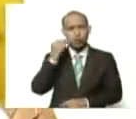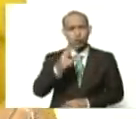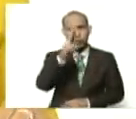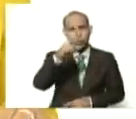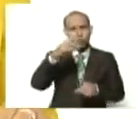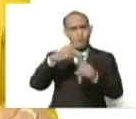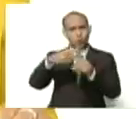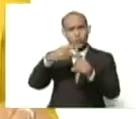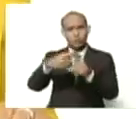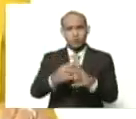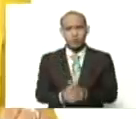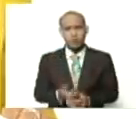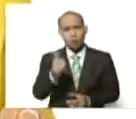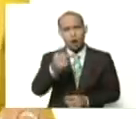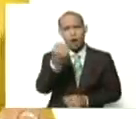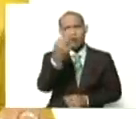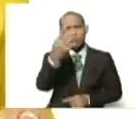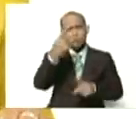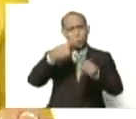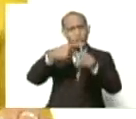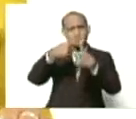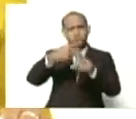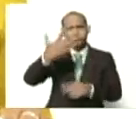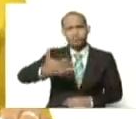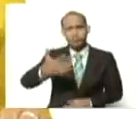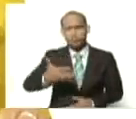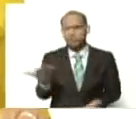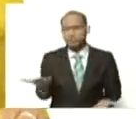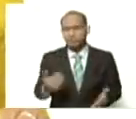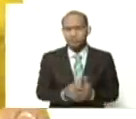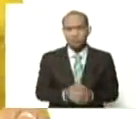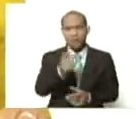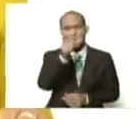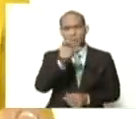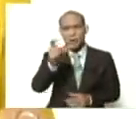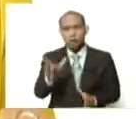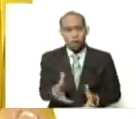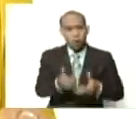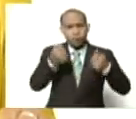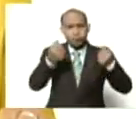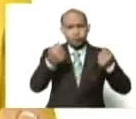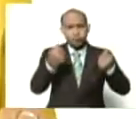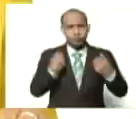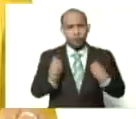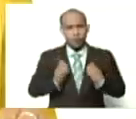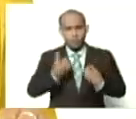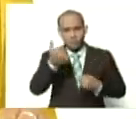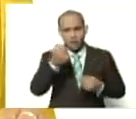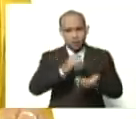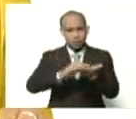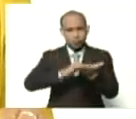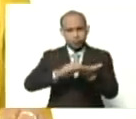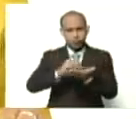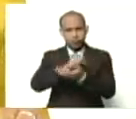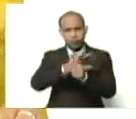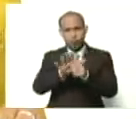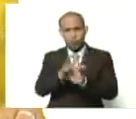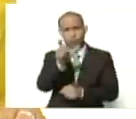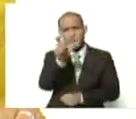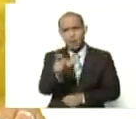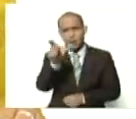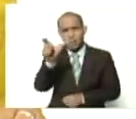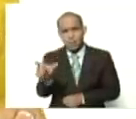número importante que se debe resaltar, presidente, y es el número de recuperados. Es lo que usted siempre ha dicho, mantener a las